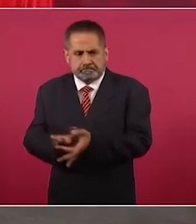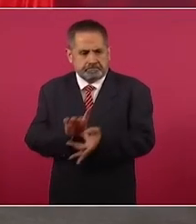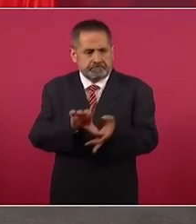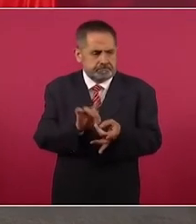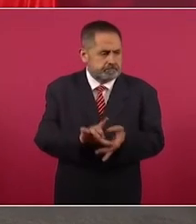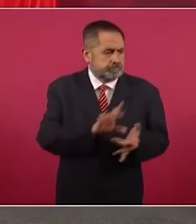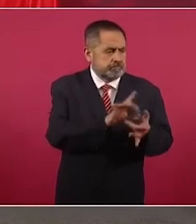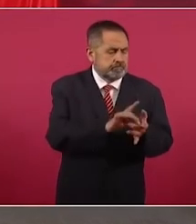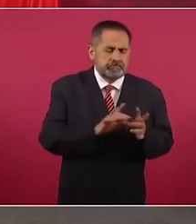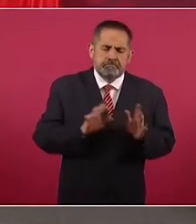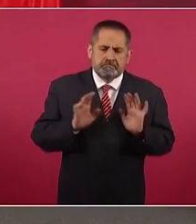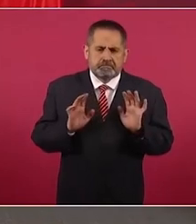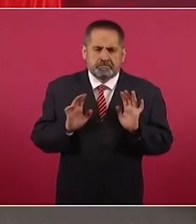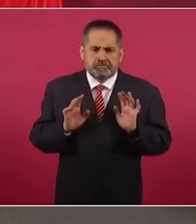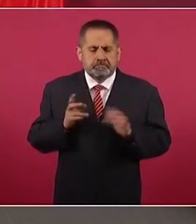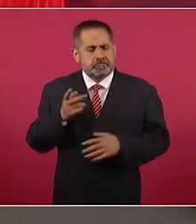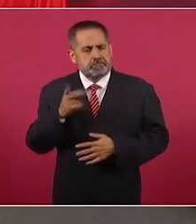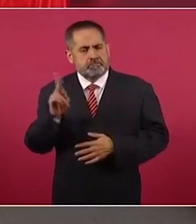Pero